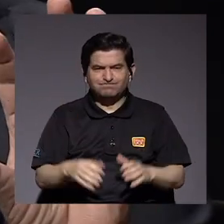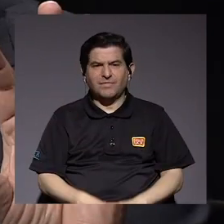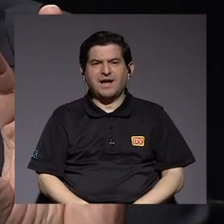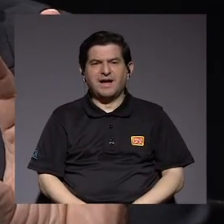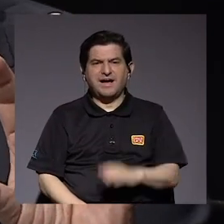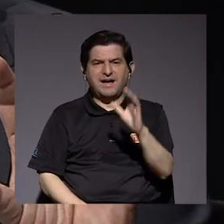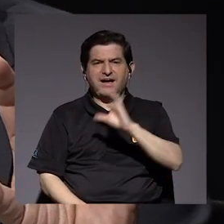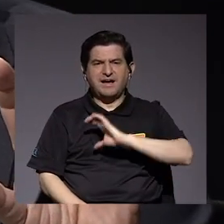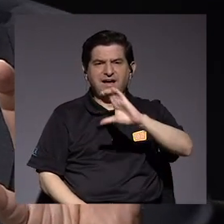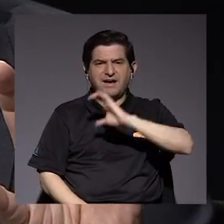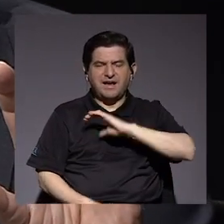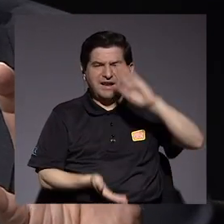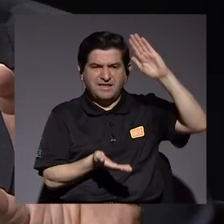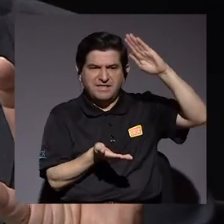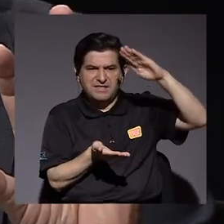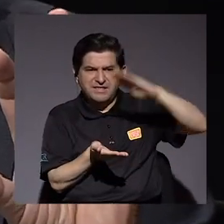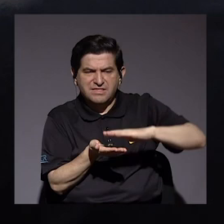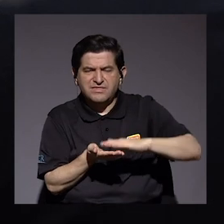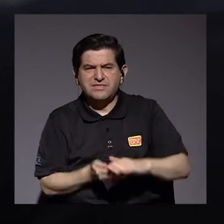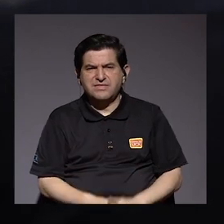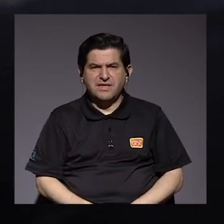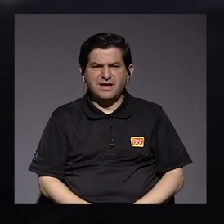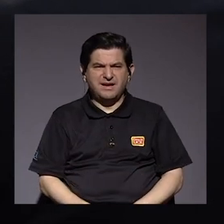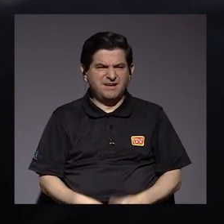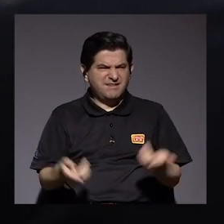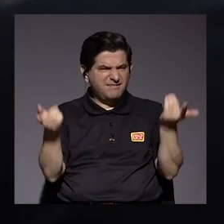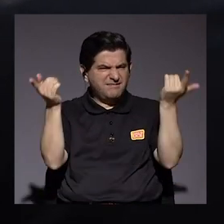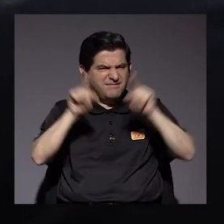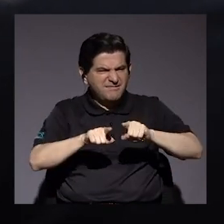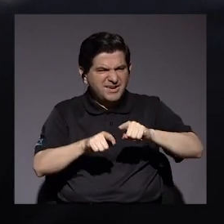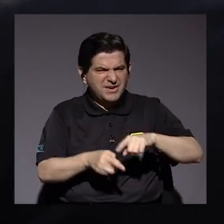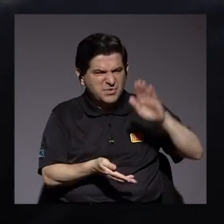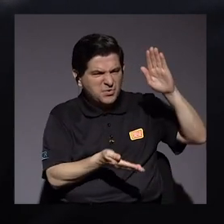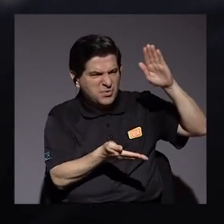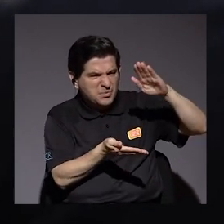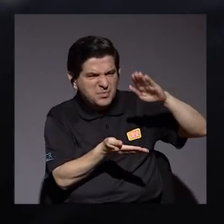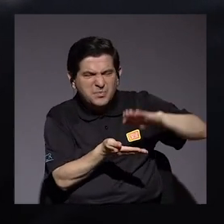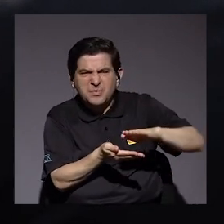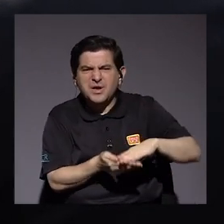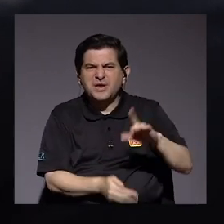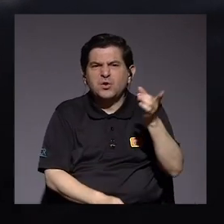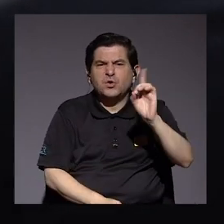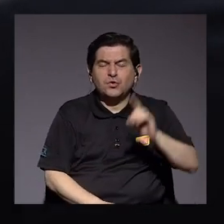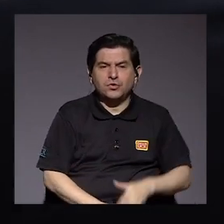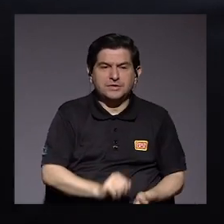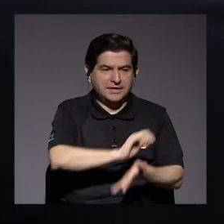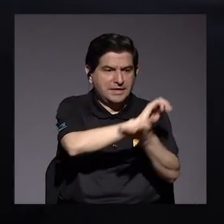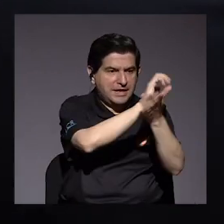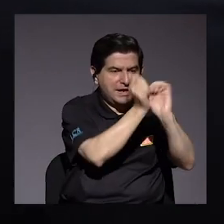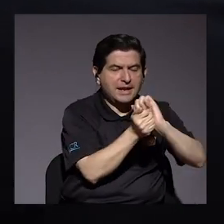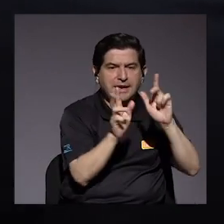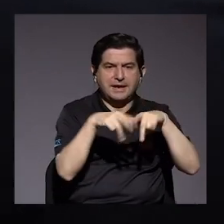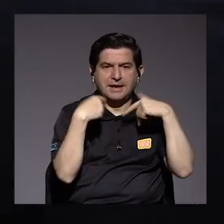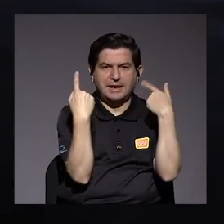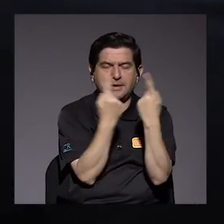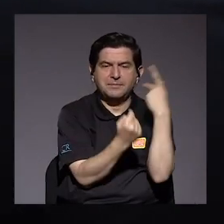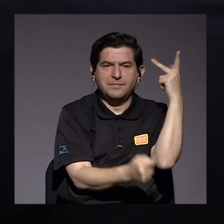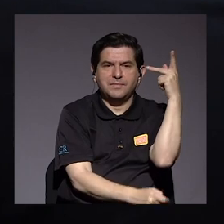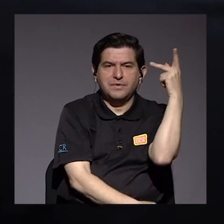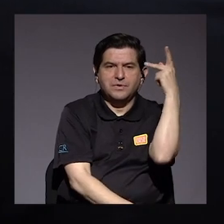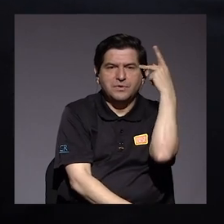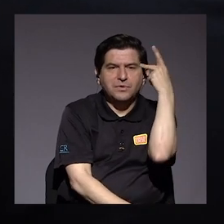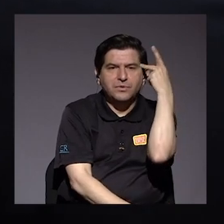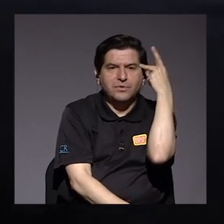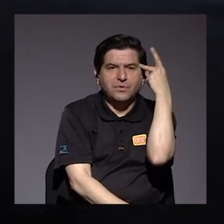estaba perdiendo calidad donde se estaba produciendo ese fenómeno de pérdida de calidad en la transformación de los